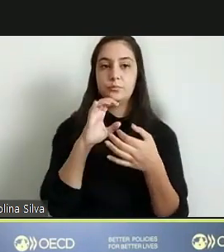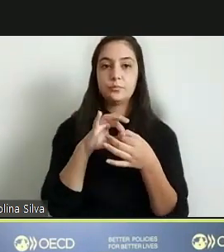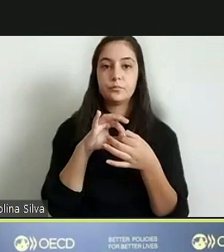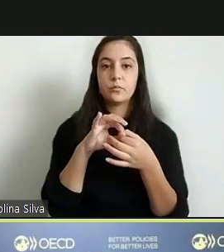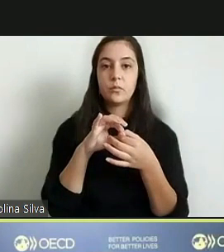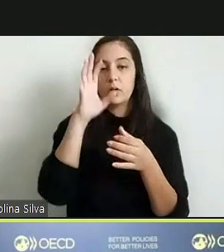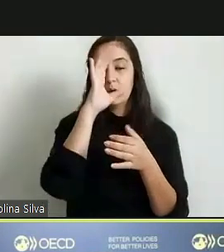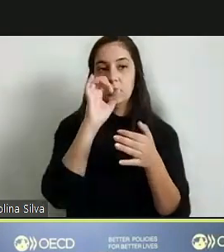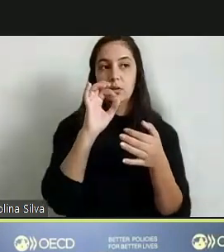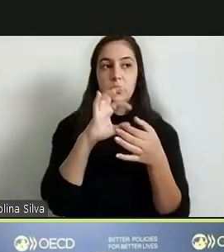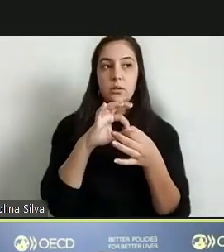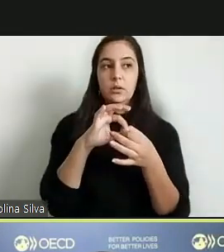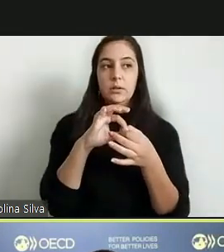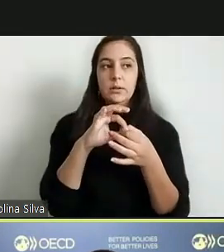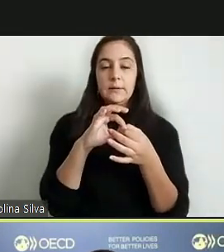gobiernos